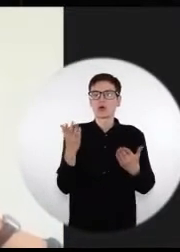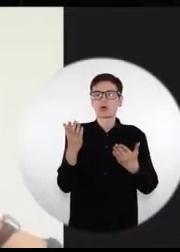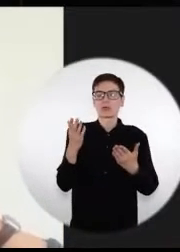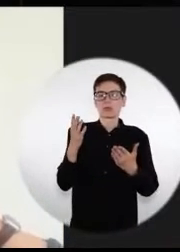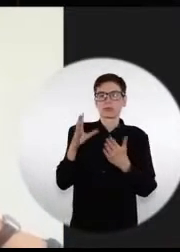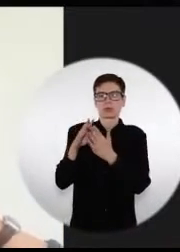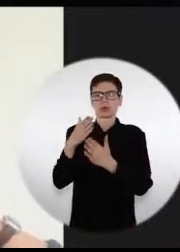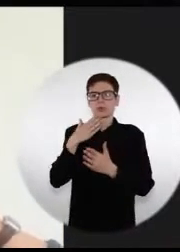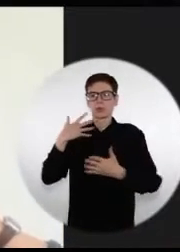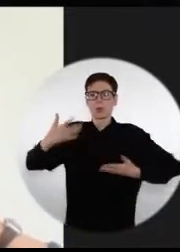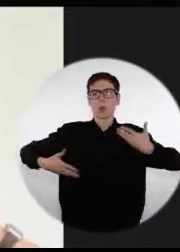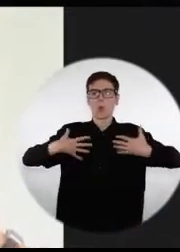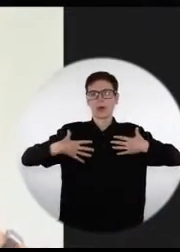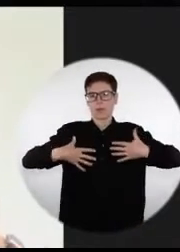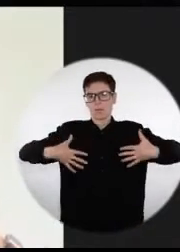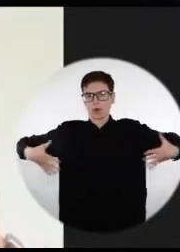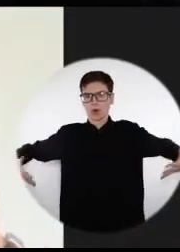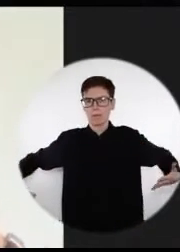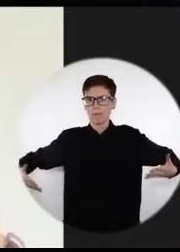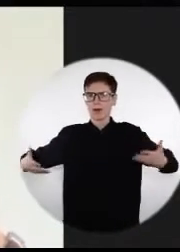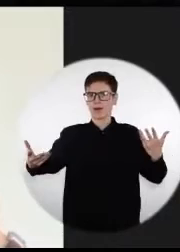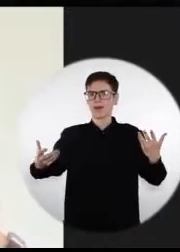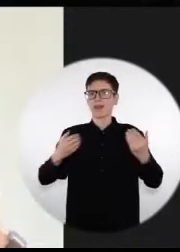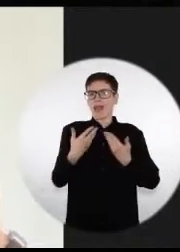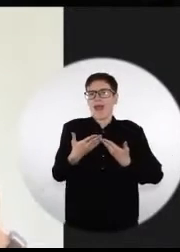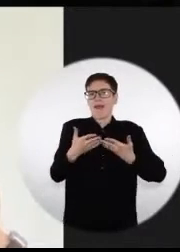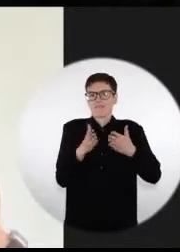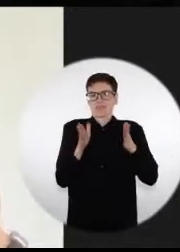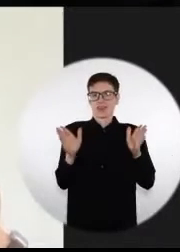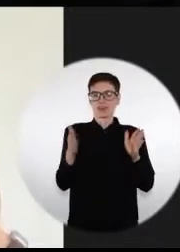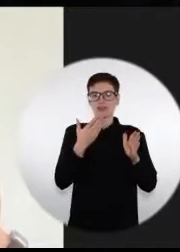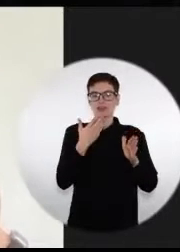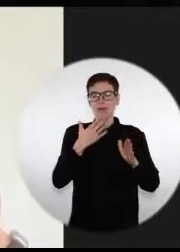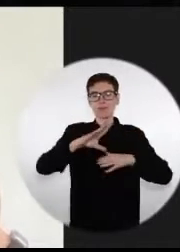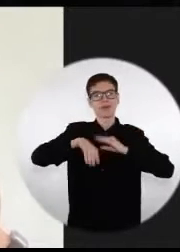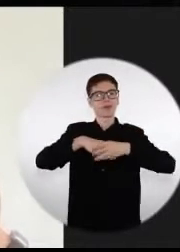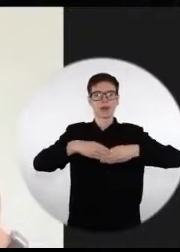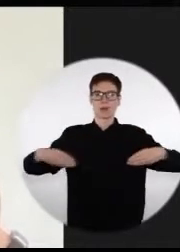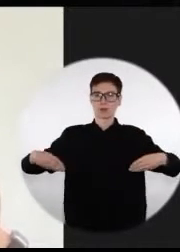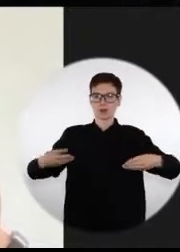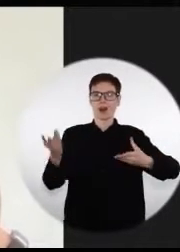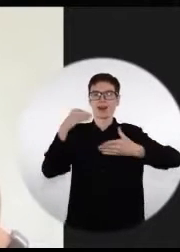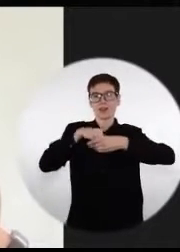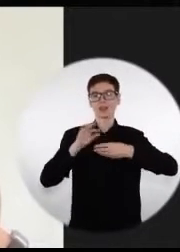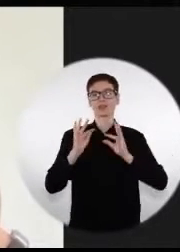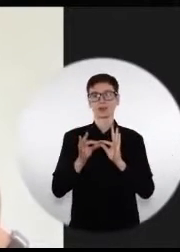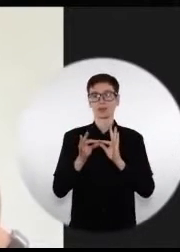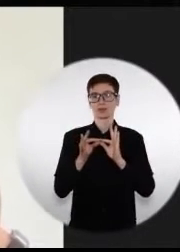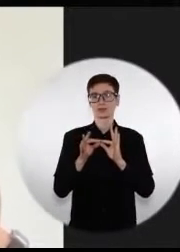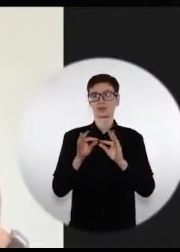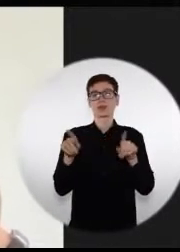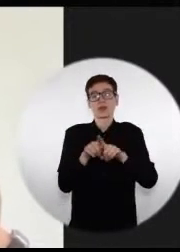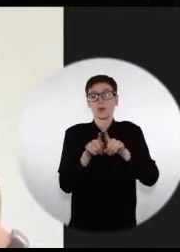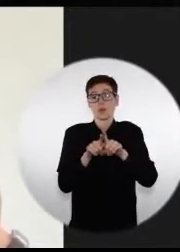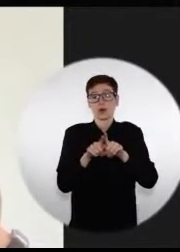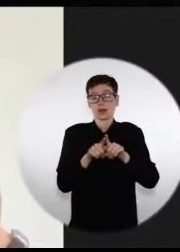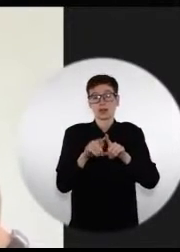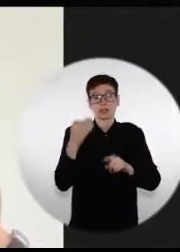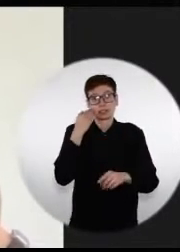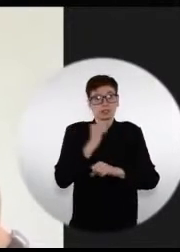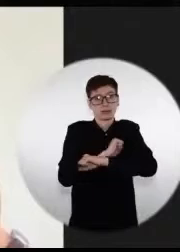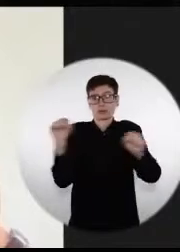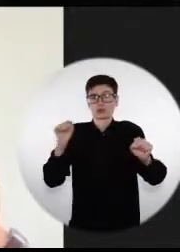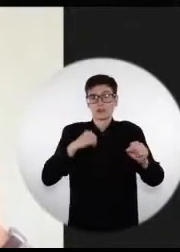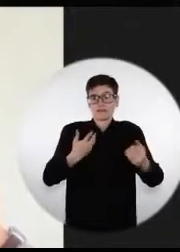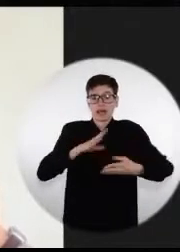los ecos o las vibraciones intentar como es como abrir tu cuerpo lo más que puedas y también ser